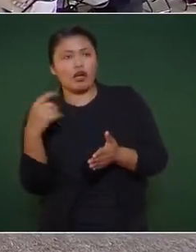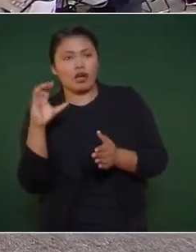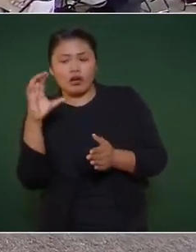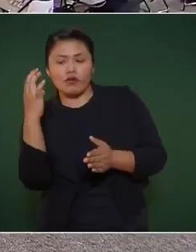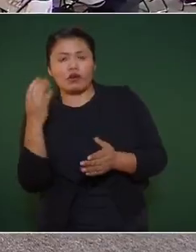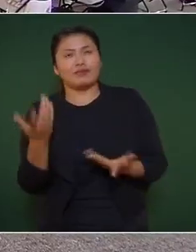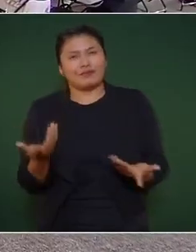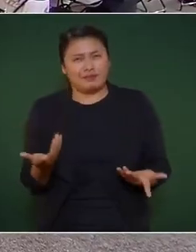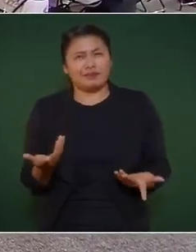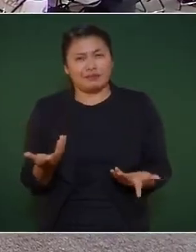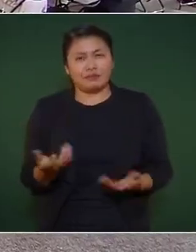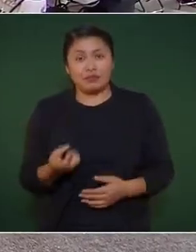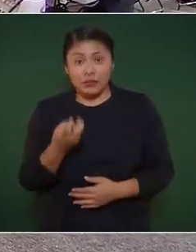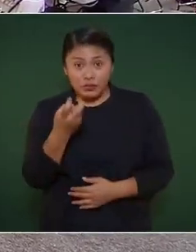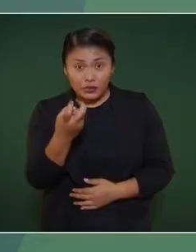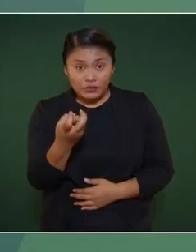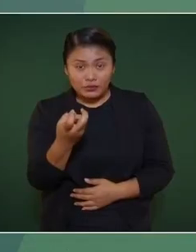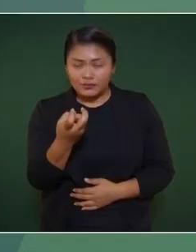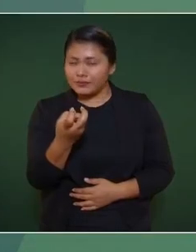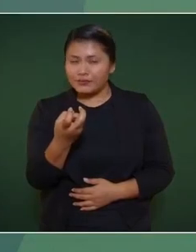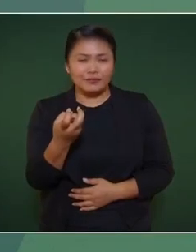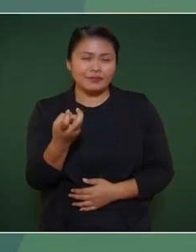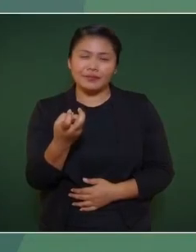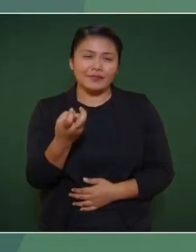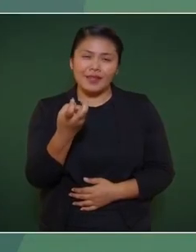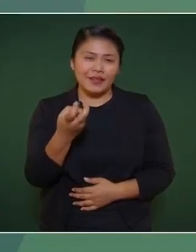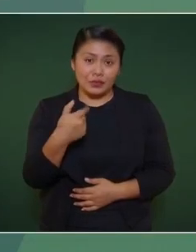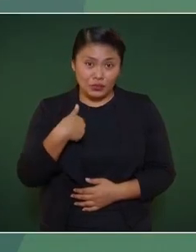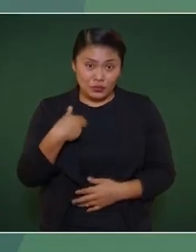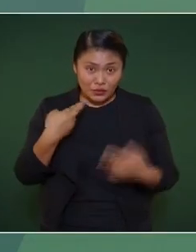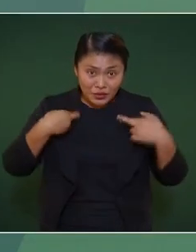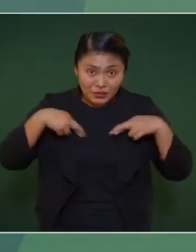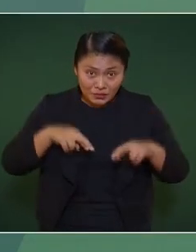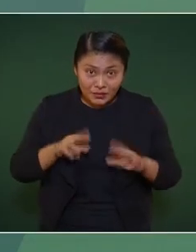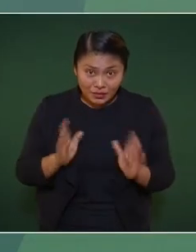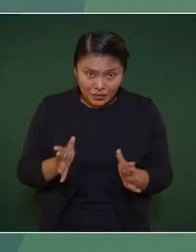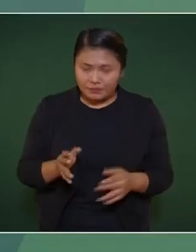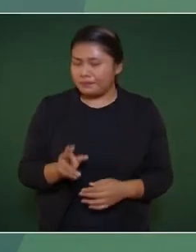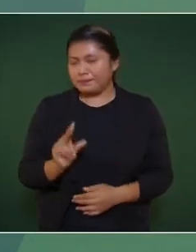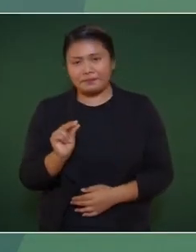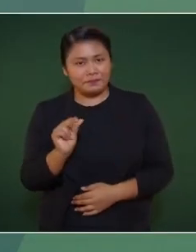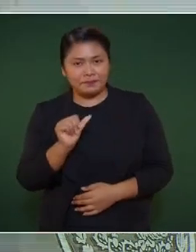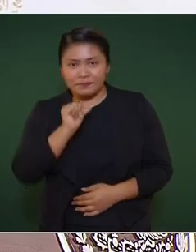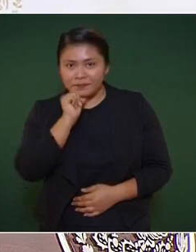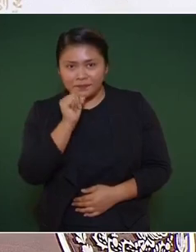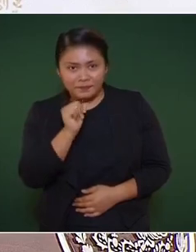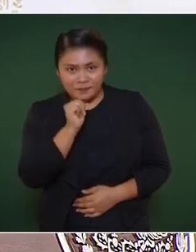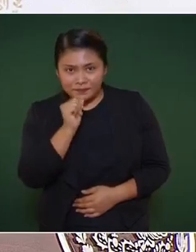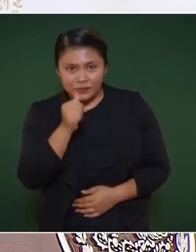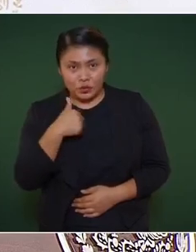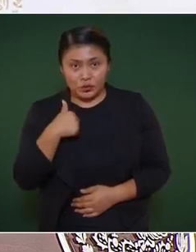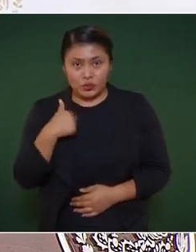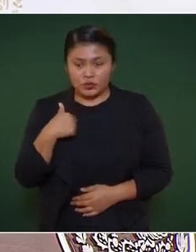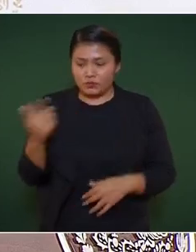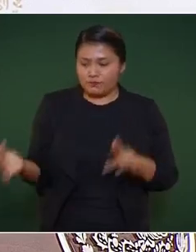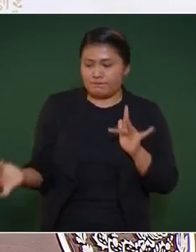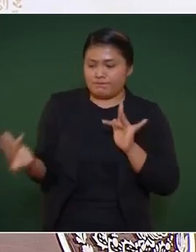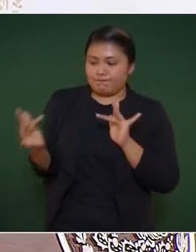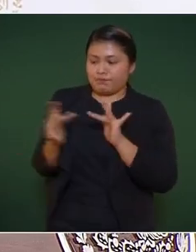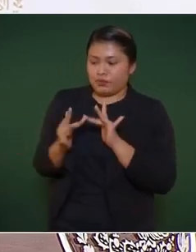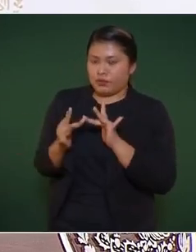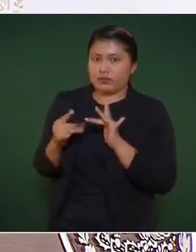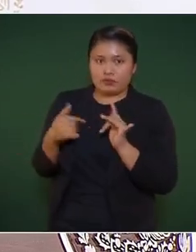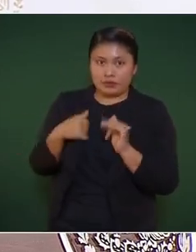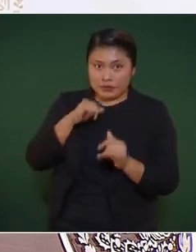eso no significa, ¿no?, que tengamos nosotros intermediarios.